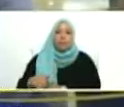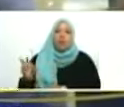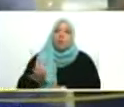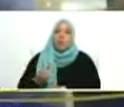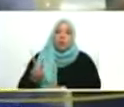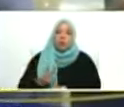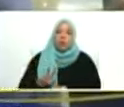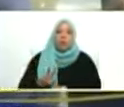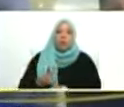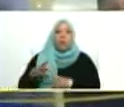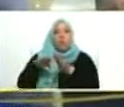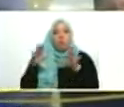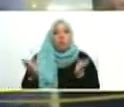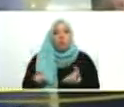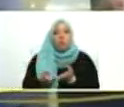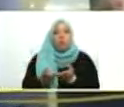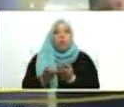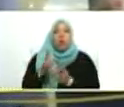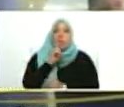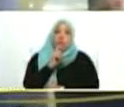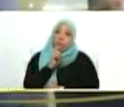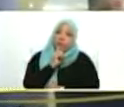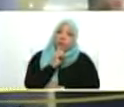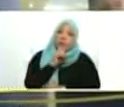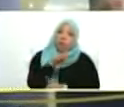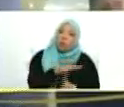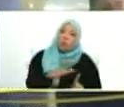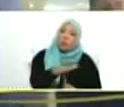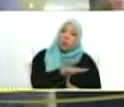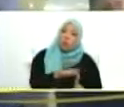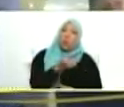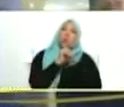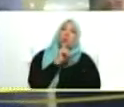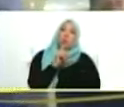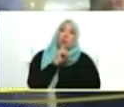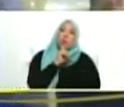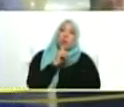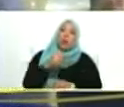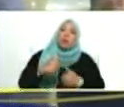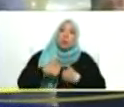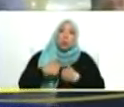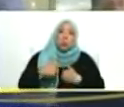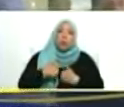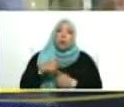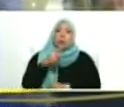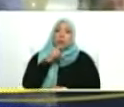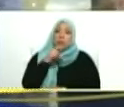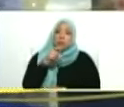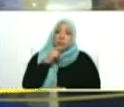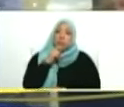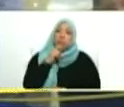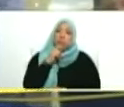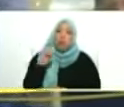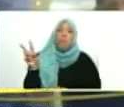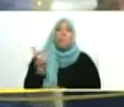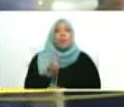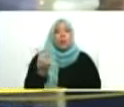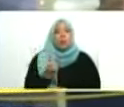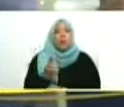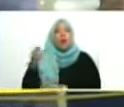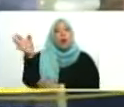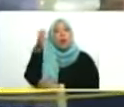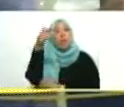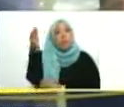Venezuela, en medio de un mundo convulso, duro, difícil, donde Venezuela saca una